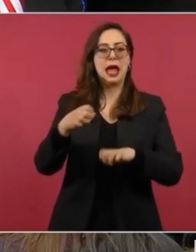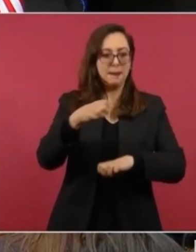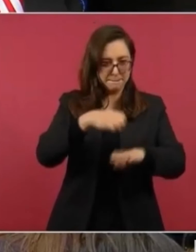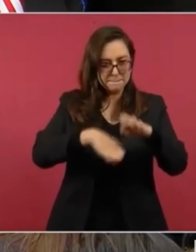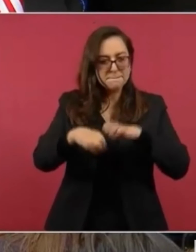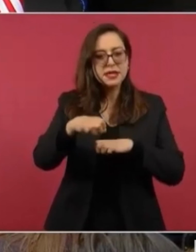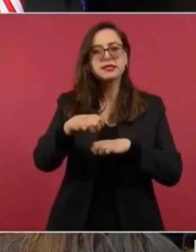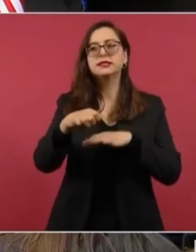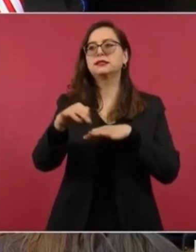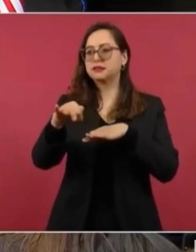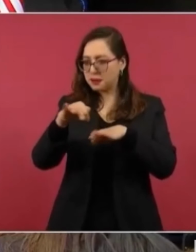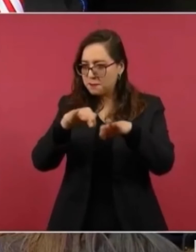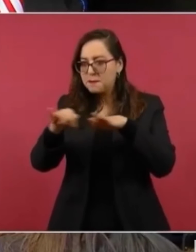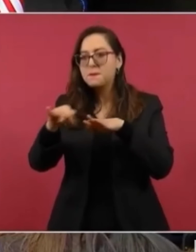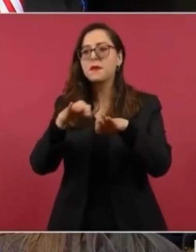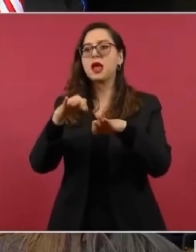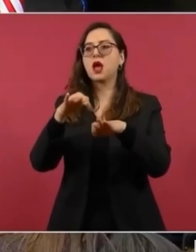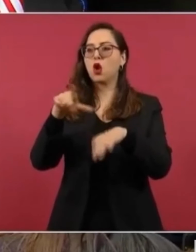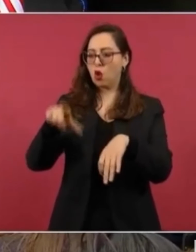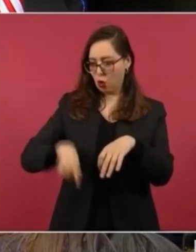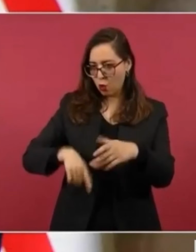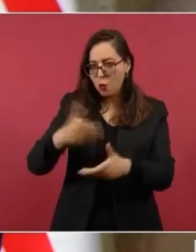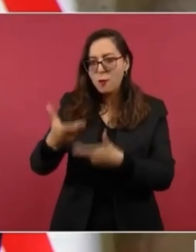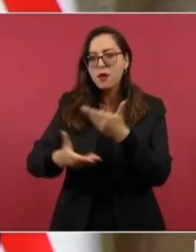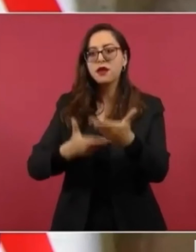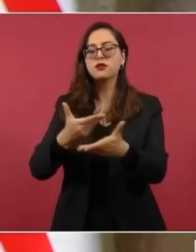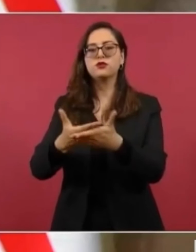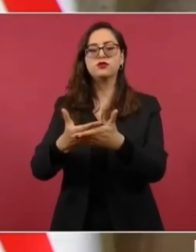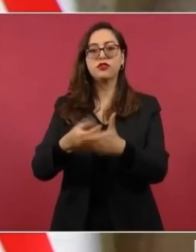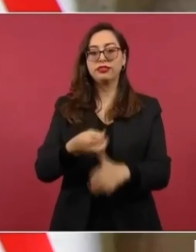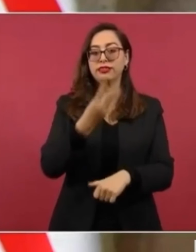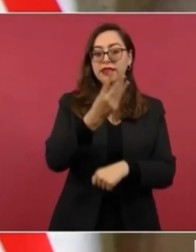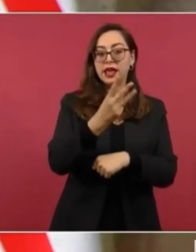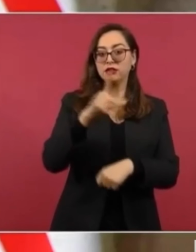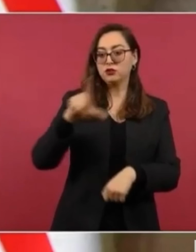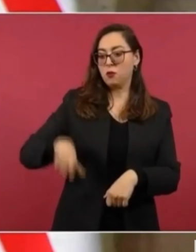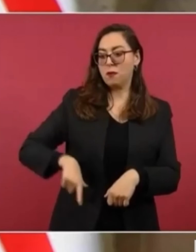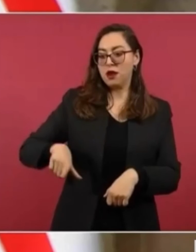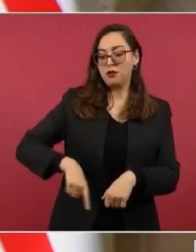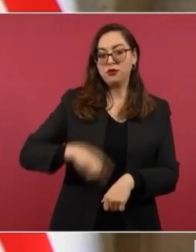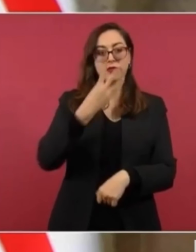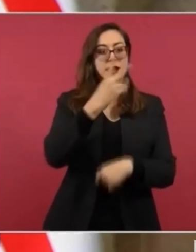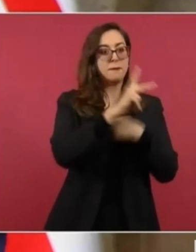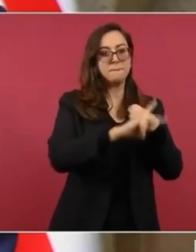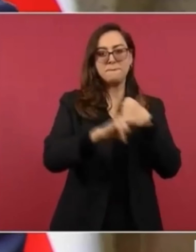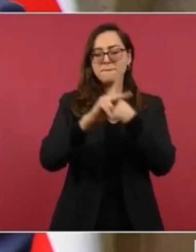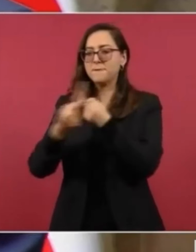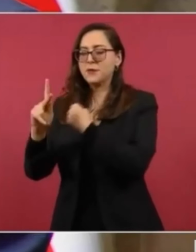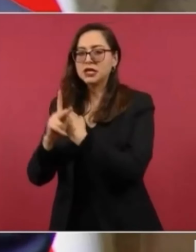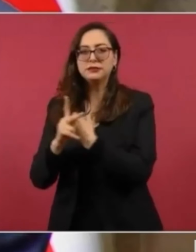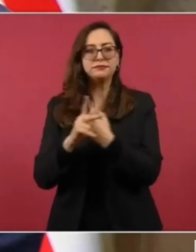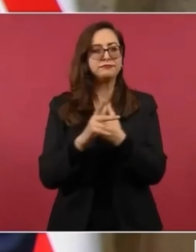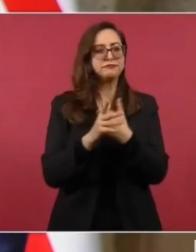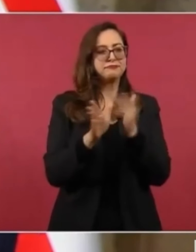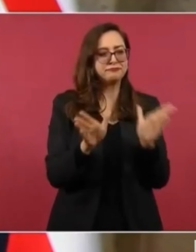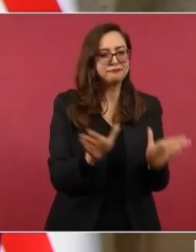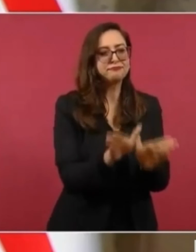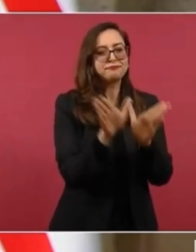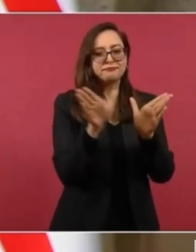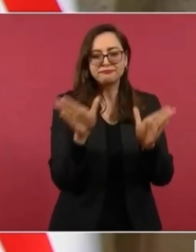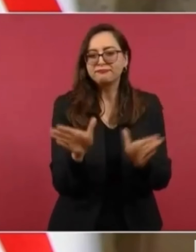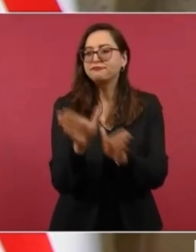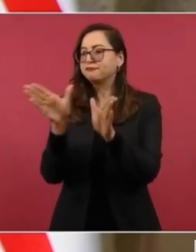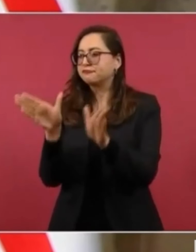trabajadores y a servidores públicos de los 3 gobiernos acerca de la importancia, de